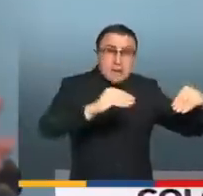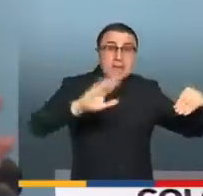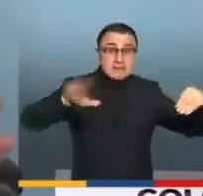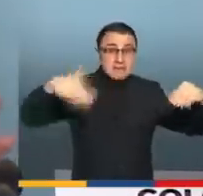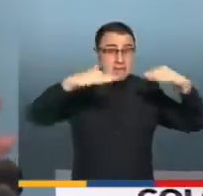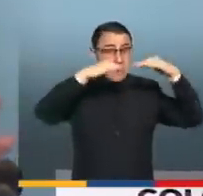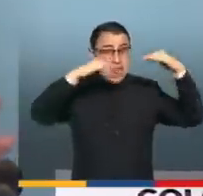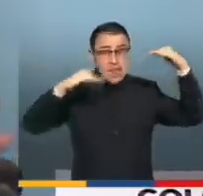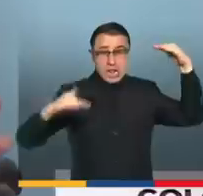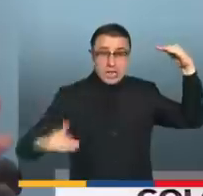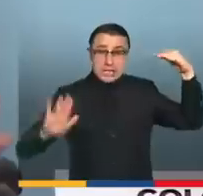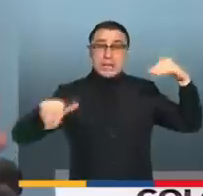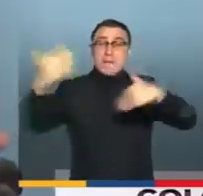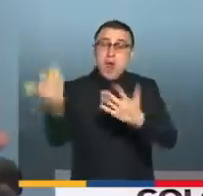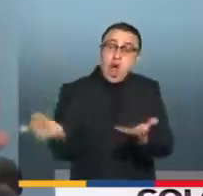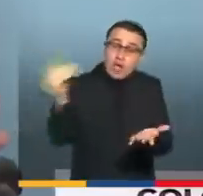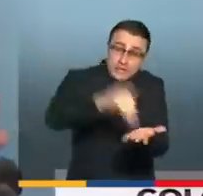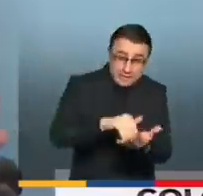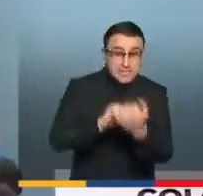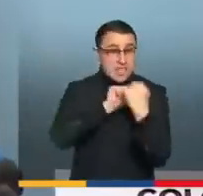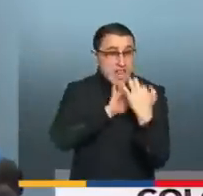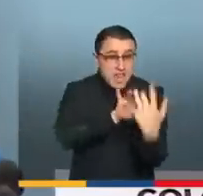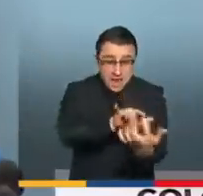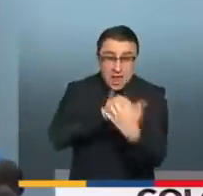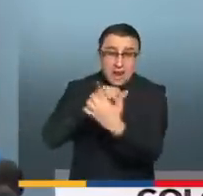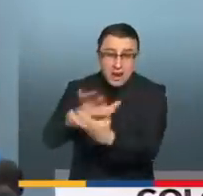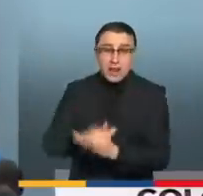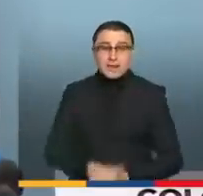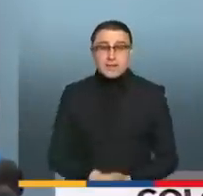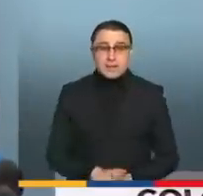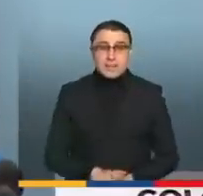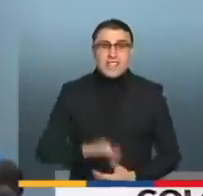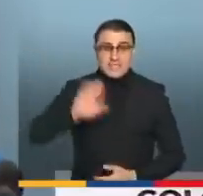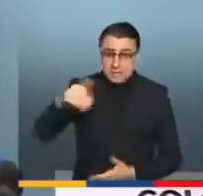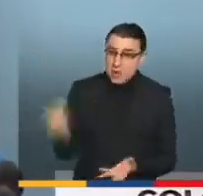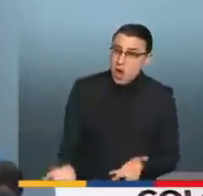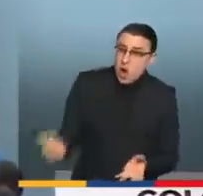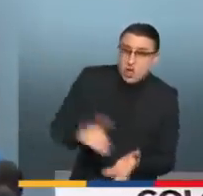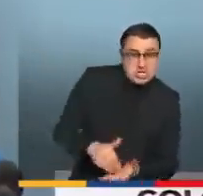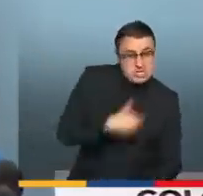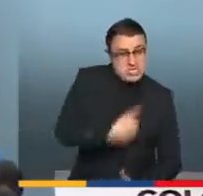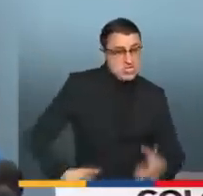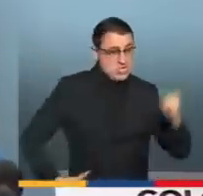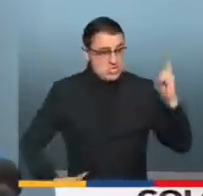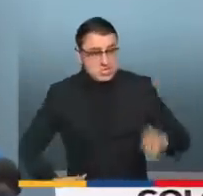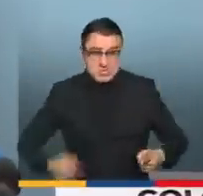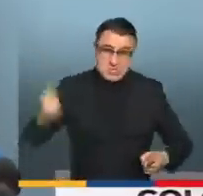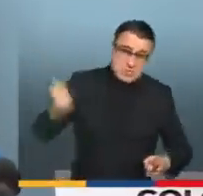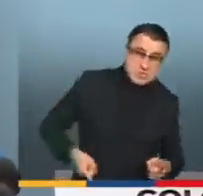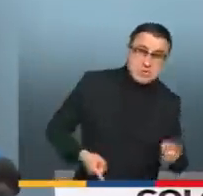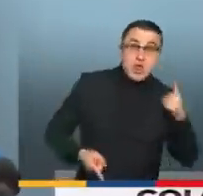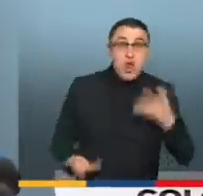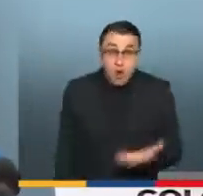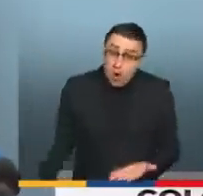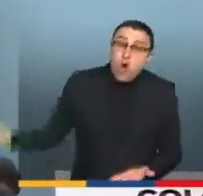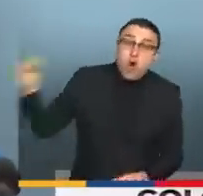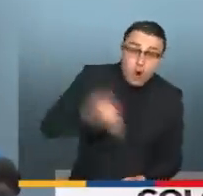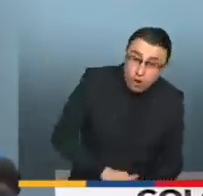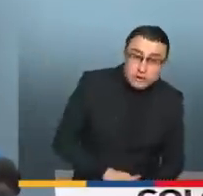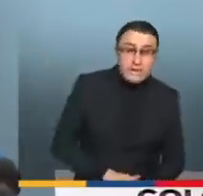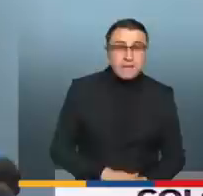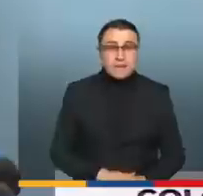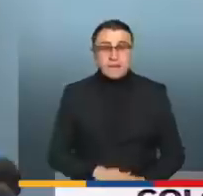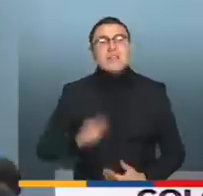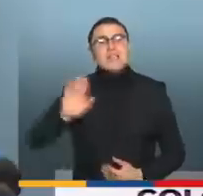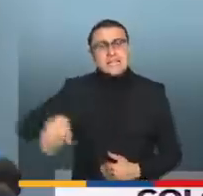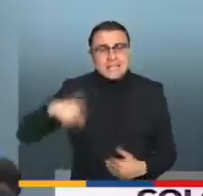nuevo a las guerras, nos llevará de nuevo a las dictaduras, de nuevo tendremos que ver millones